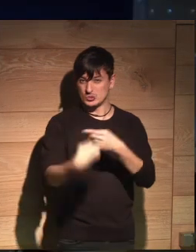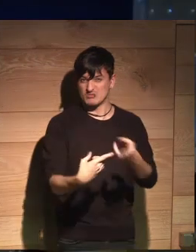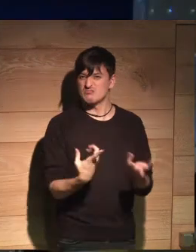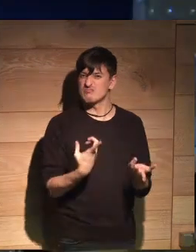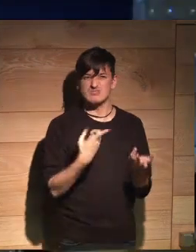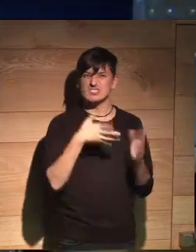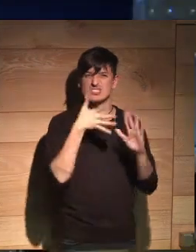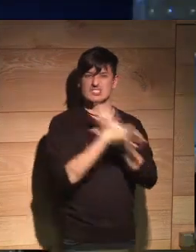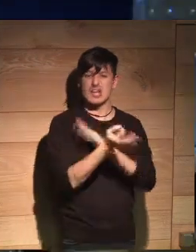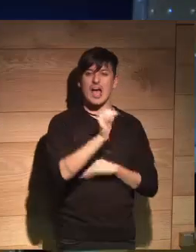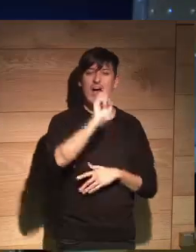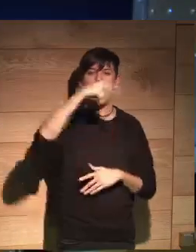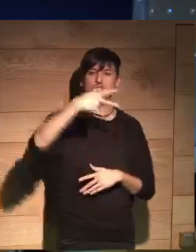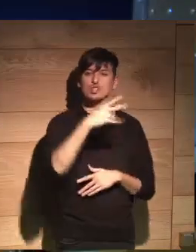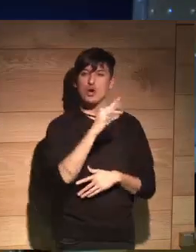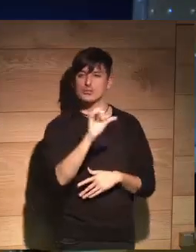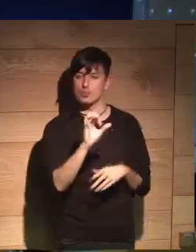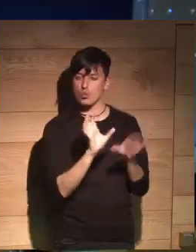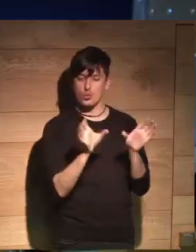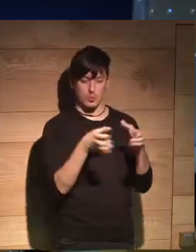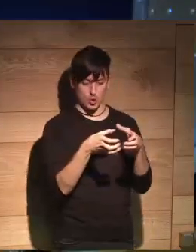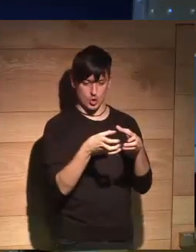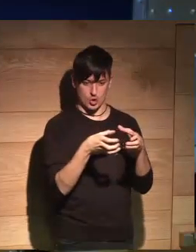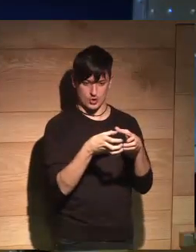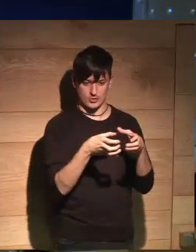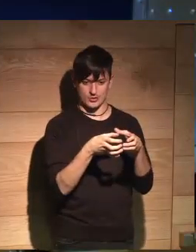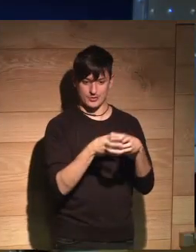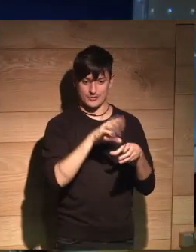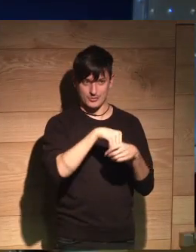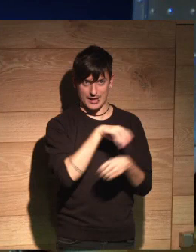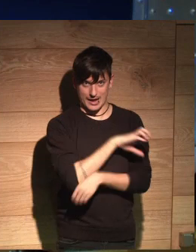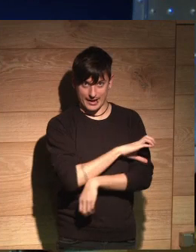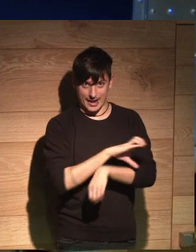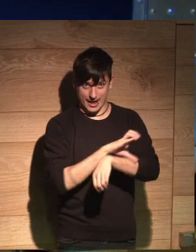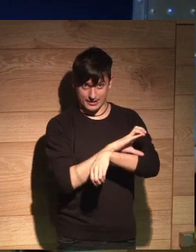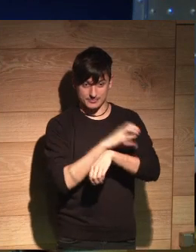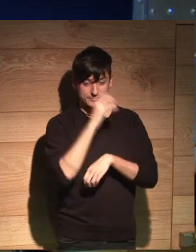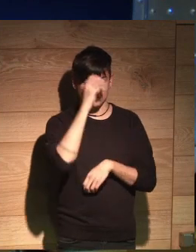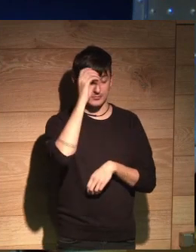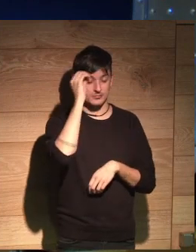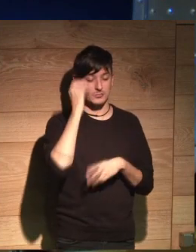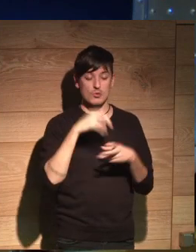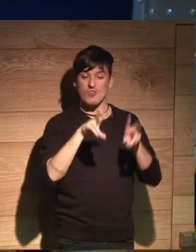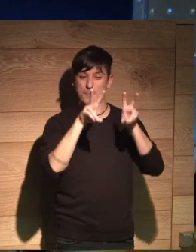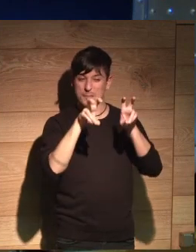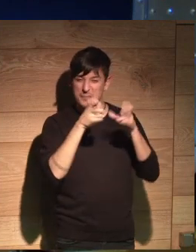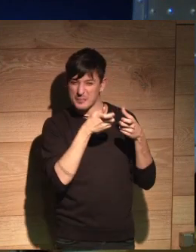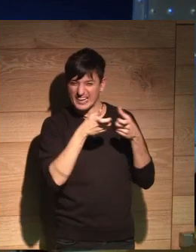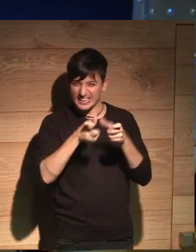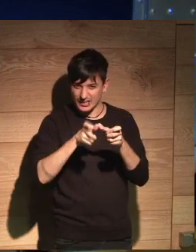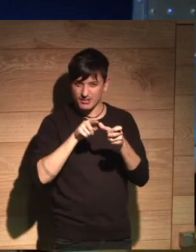sómicas, anchoas era un grupo que nosotros teníamos en la carrera, pero le he dedicado una parte del capítulo a hablar de